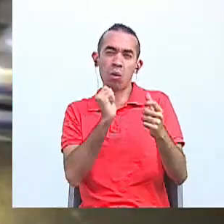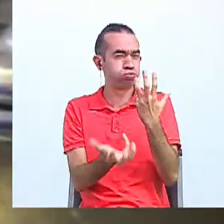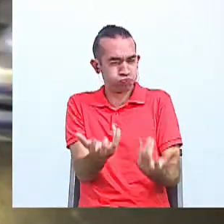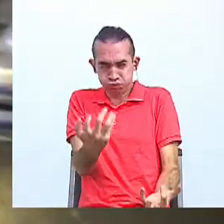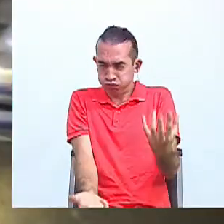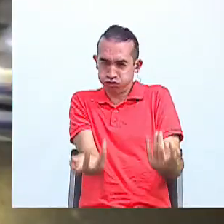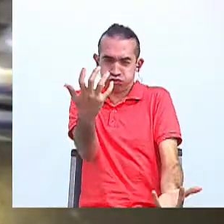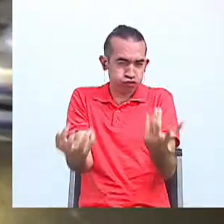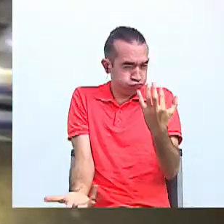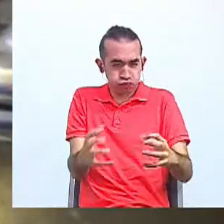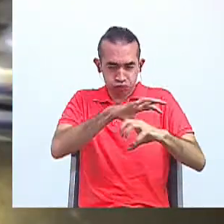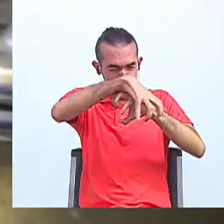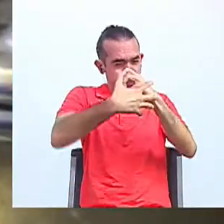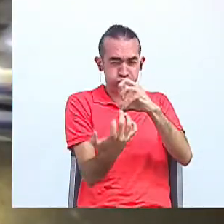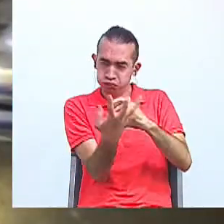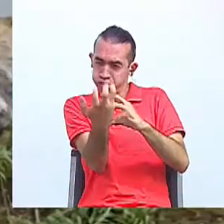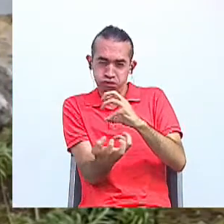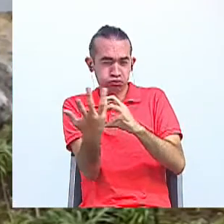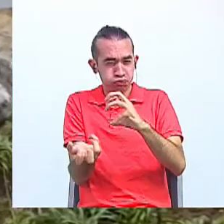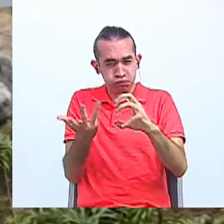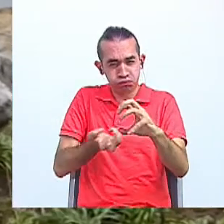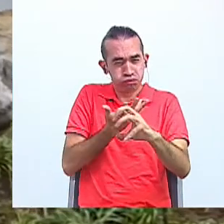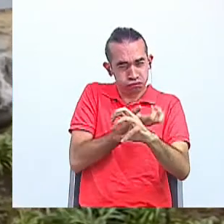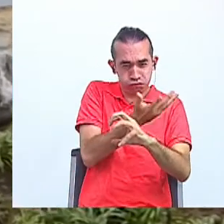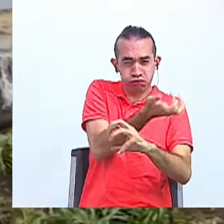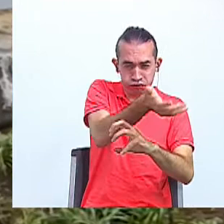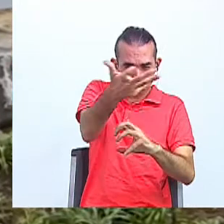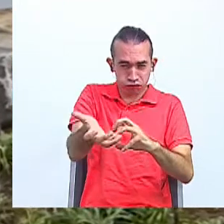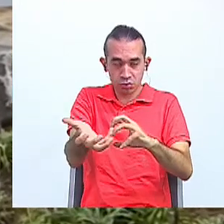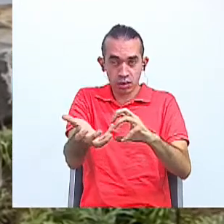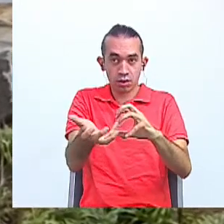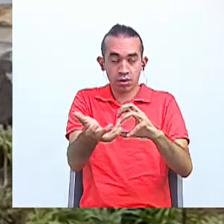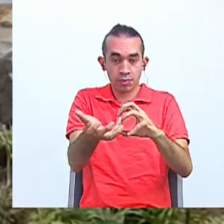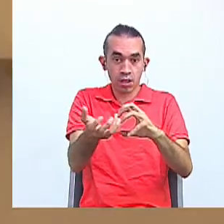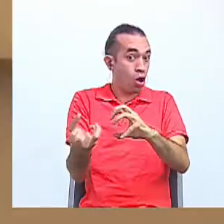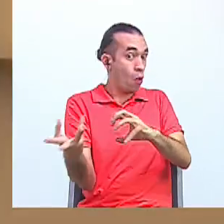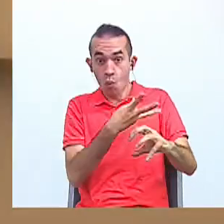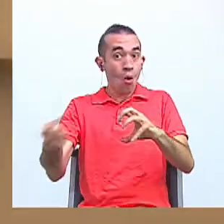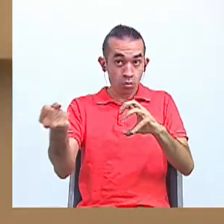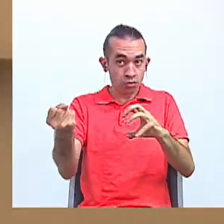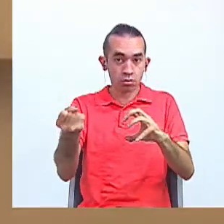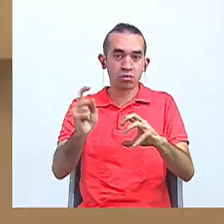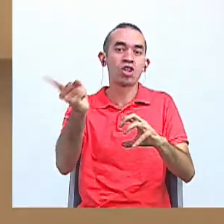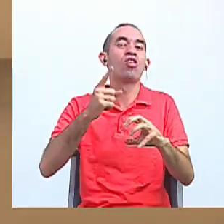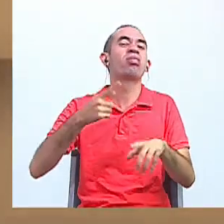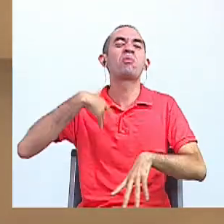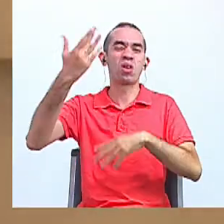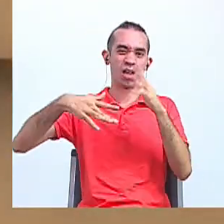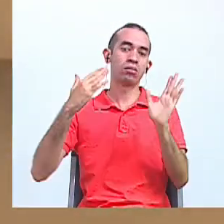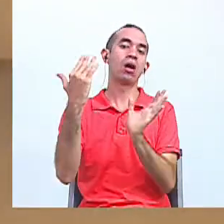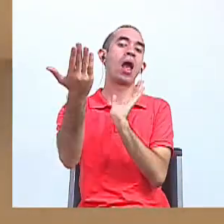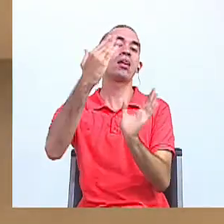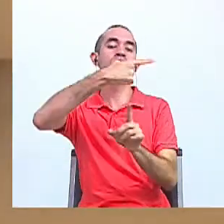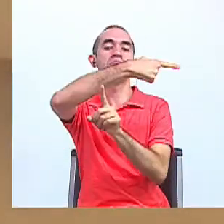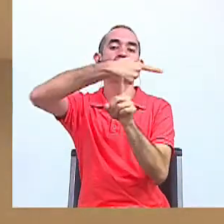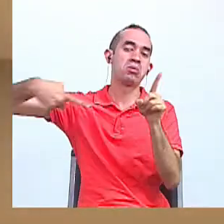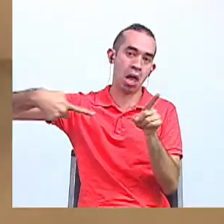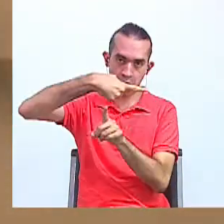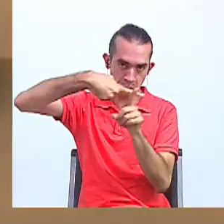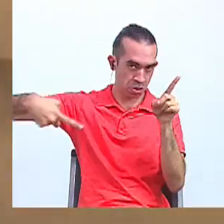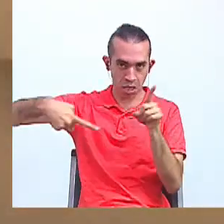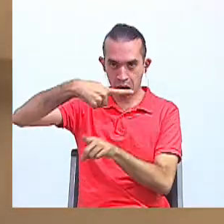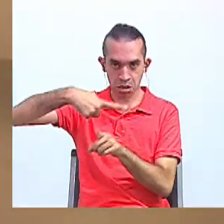sucede cuando olvidas apagar la tetera. No toda el agua se volvería vapor. Se alcanzaría pronto un equilibrio, con la